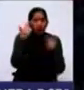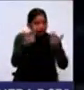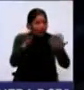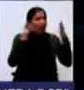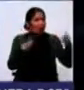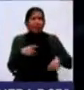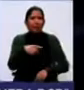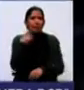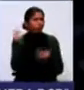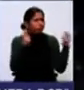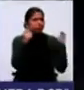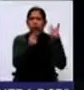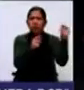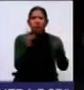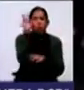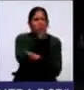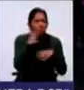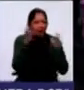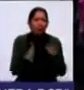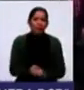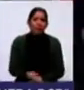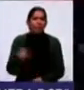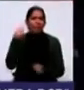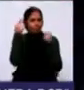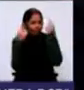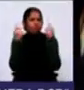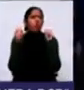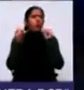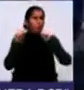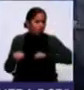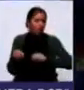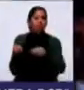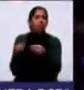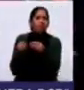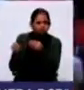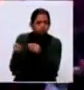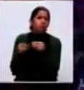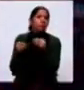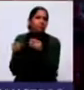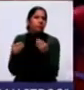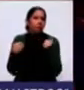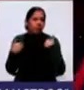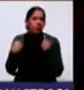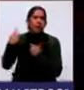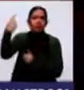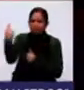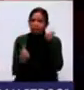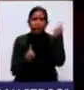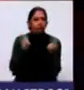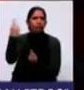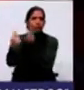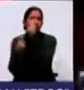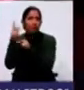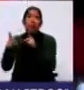a la población boliviana, se establece que es posible también tener este tipo de medidas, pero